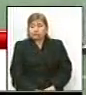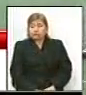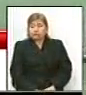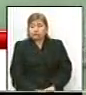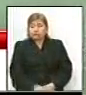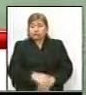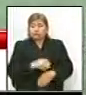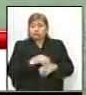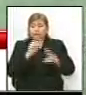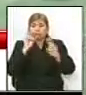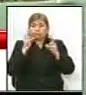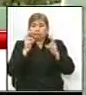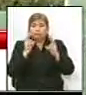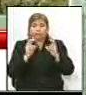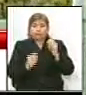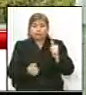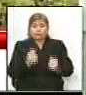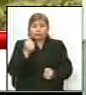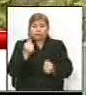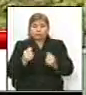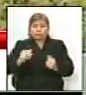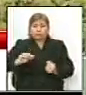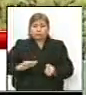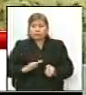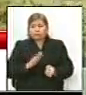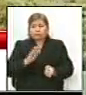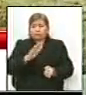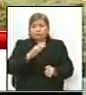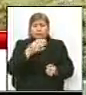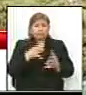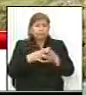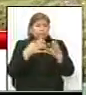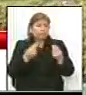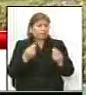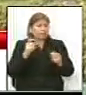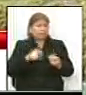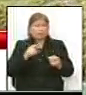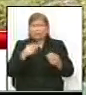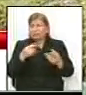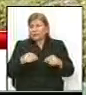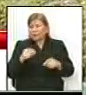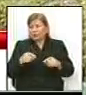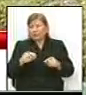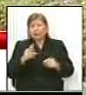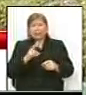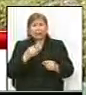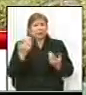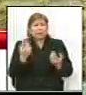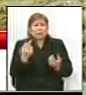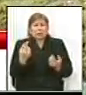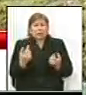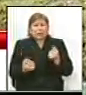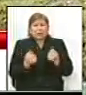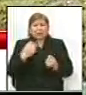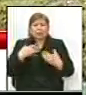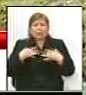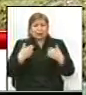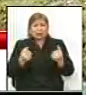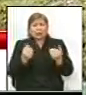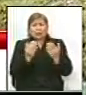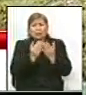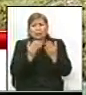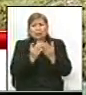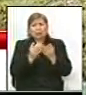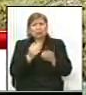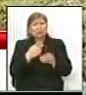quiero tocar lo que es tema de las carreteras, pero hay muchas necesidades aquí en nuestro BRAE, no solamente de carreteras, en la salud, en la educación